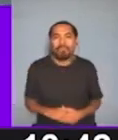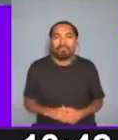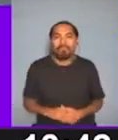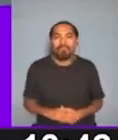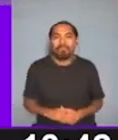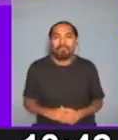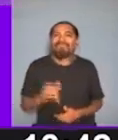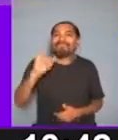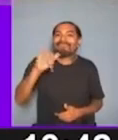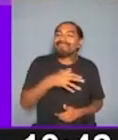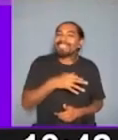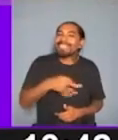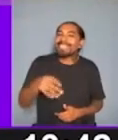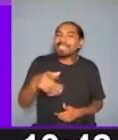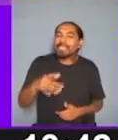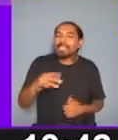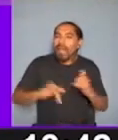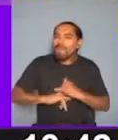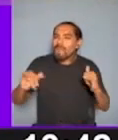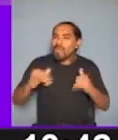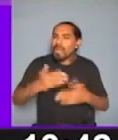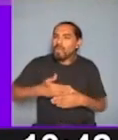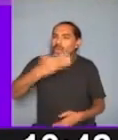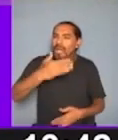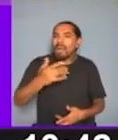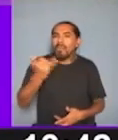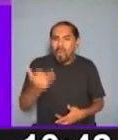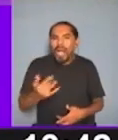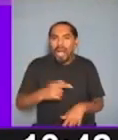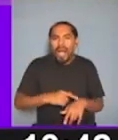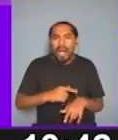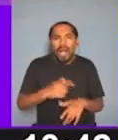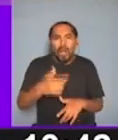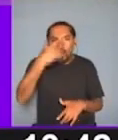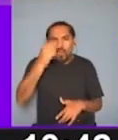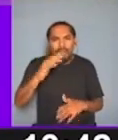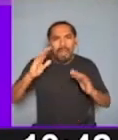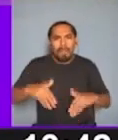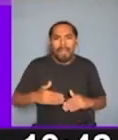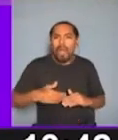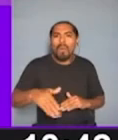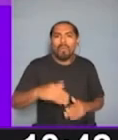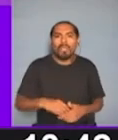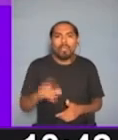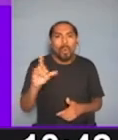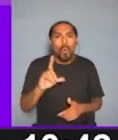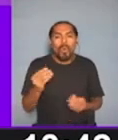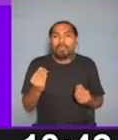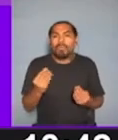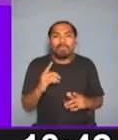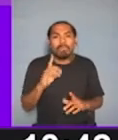Eso es lo que ha tomado cierta fuerza en estas últimas horas. Y uno también prevé el panorama, teniendo en cuenta que ya el lunes en